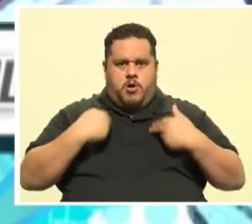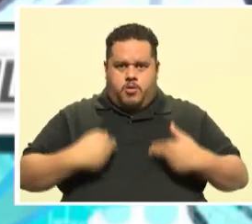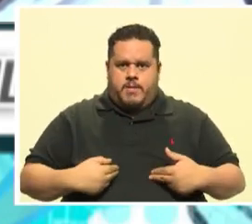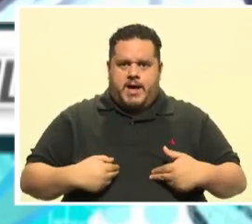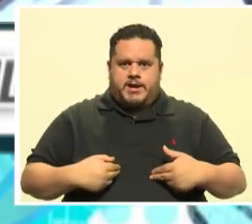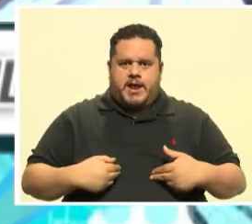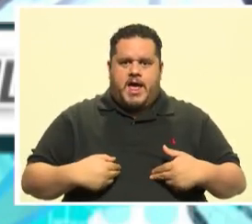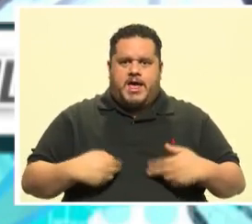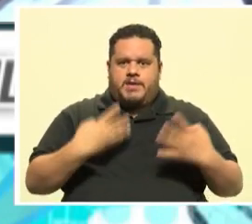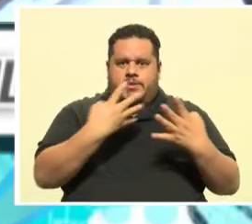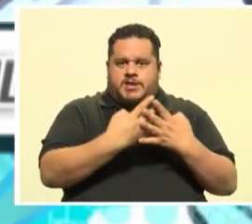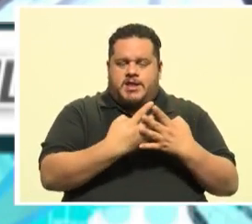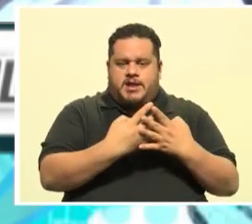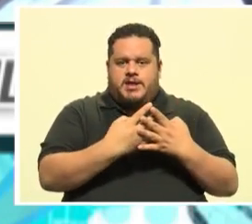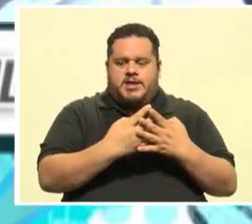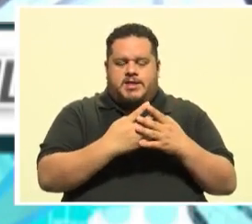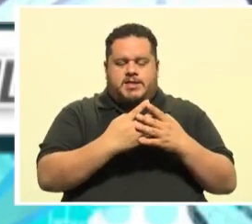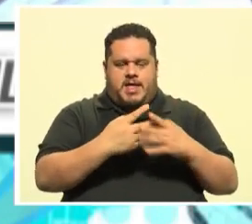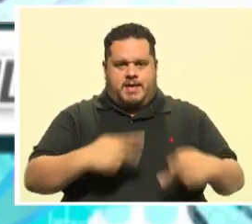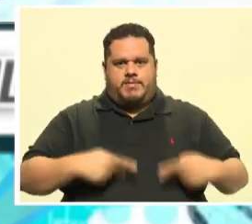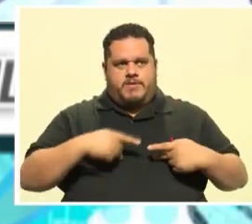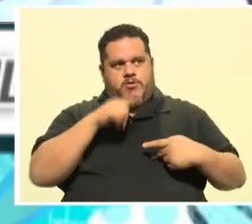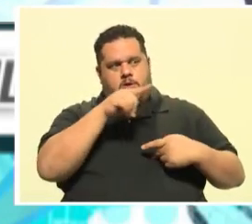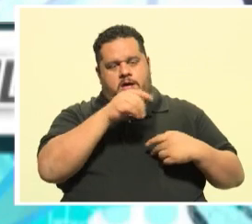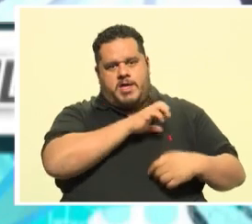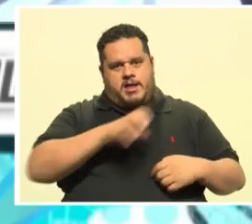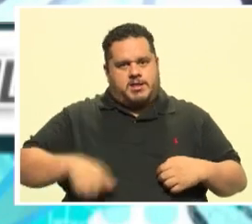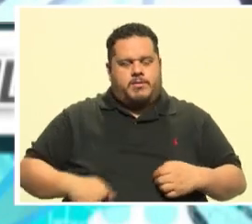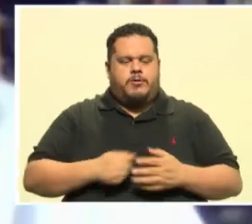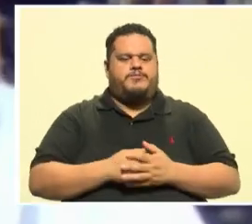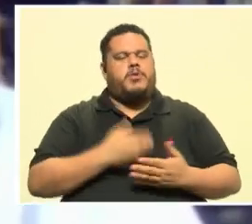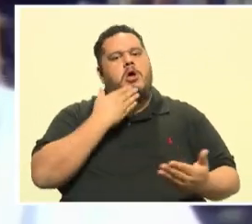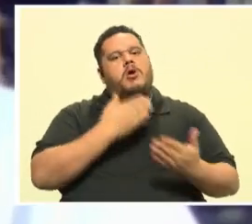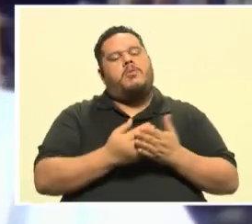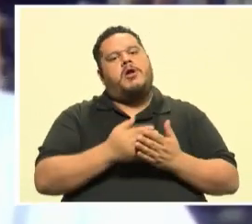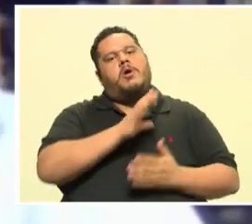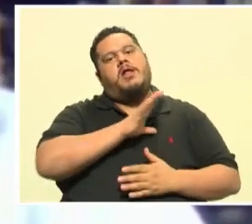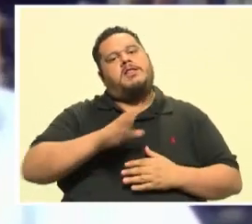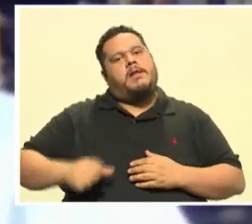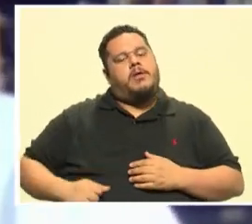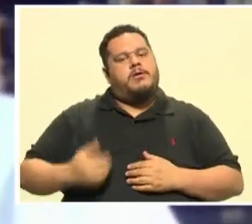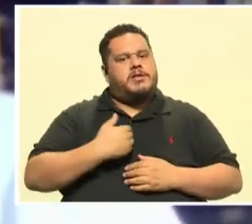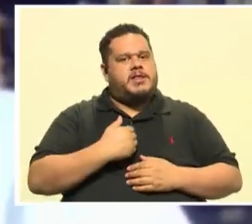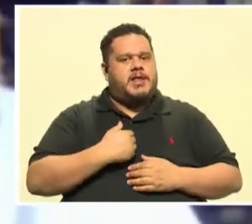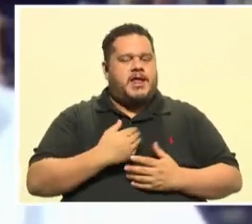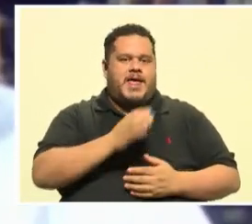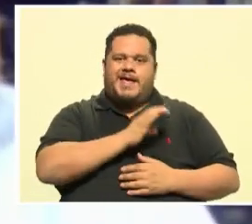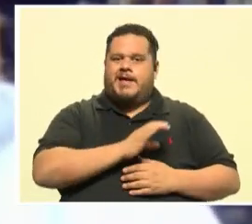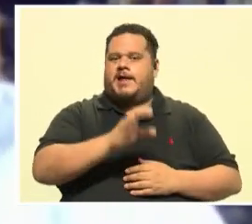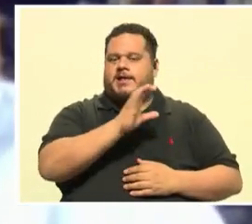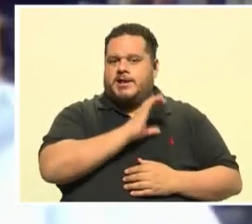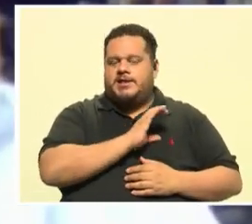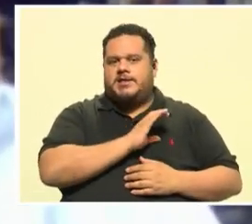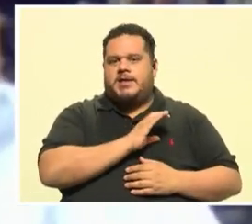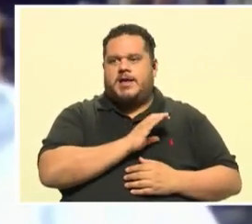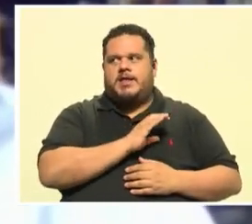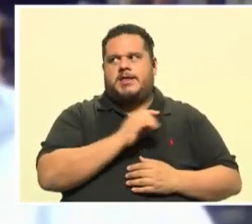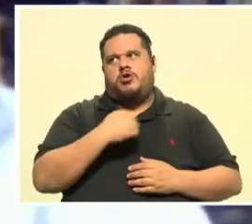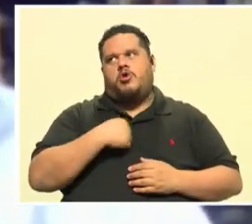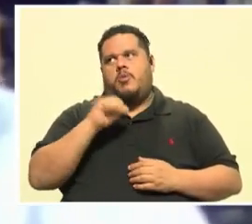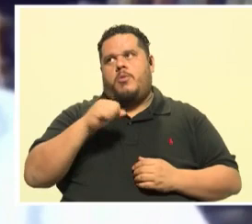Las circunstancias en México son muy duras. México es uno de los países con una tasa de personas fallecidas respecto del número de